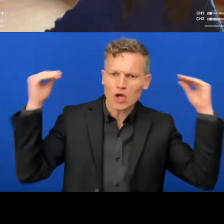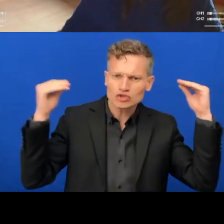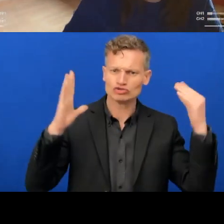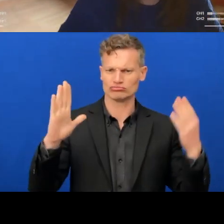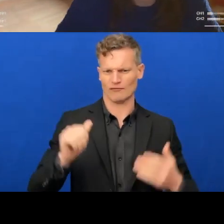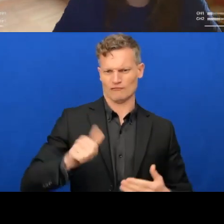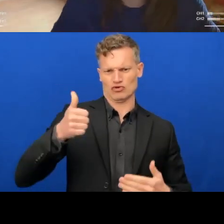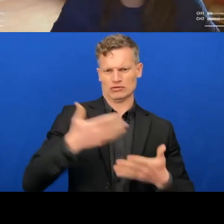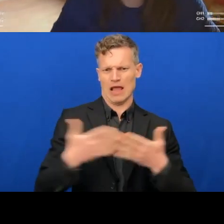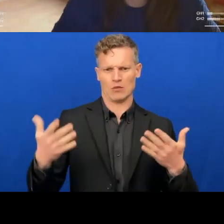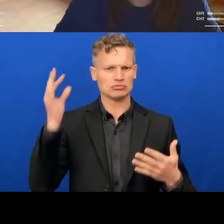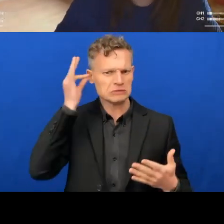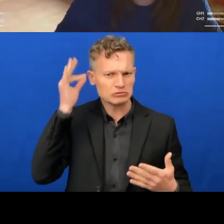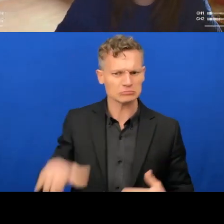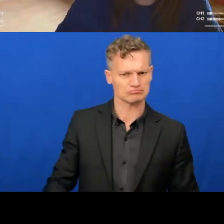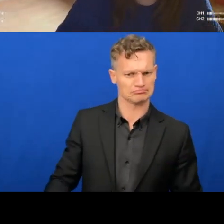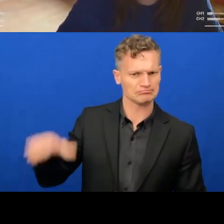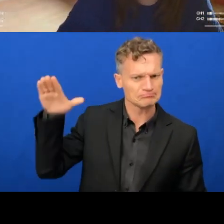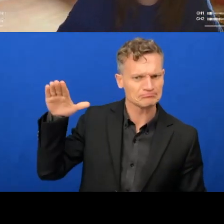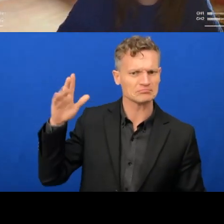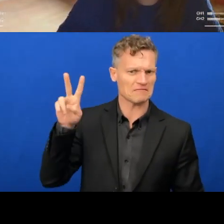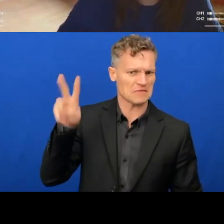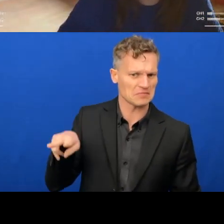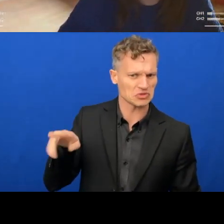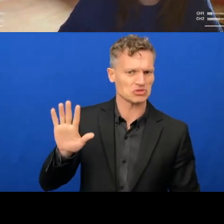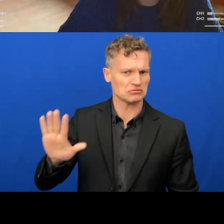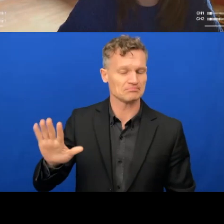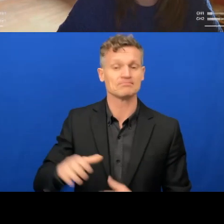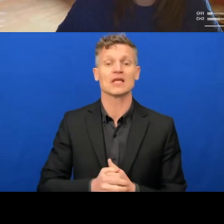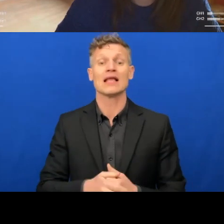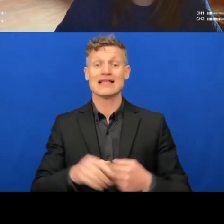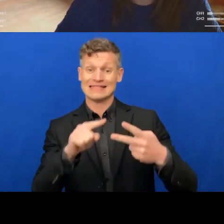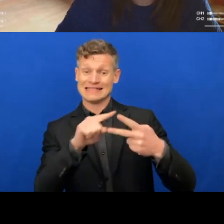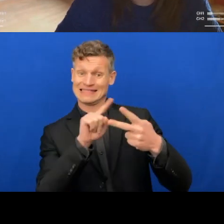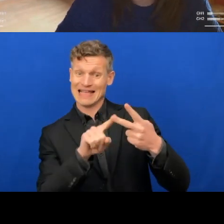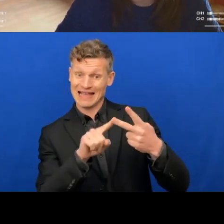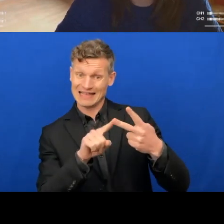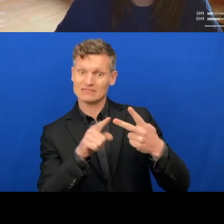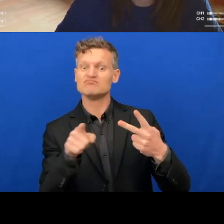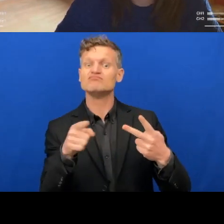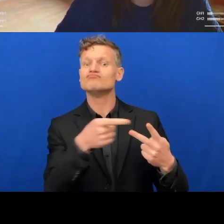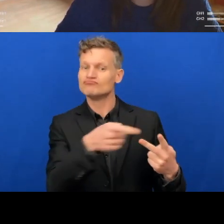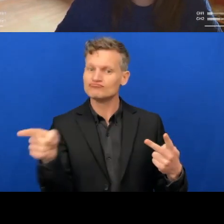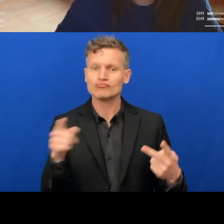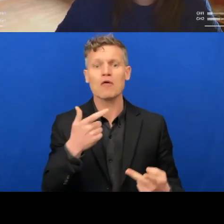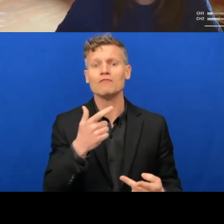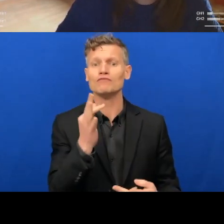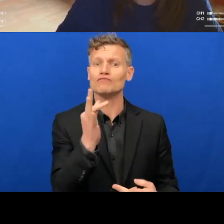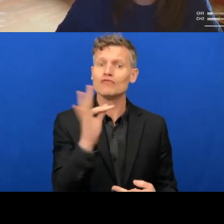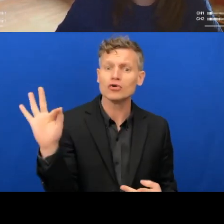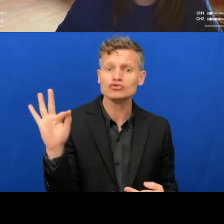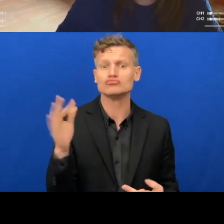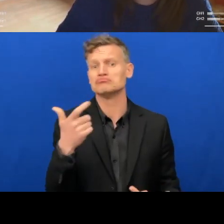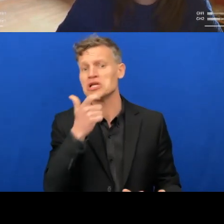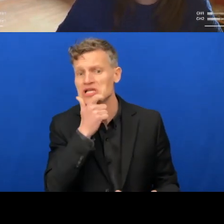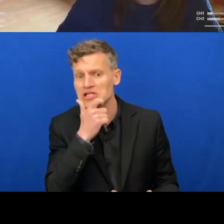idiomas, 3 en particular. El holandés como lengua madre, después se puede elegir francés, inglés